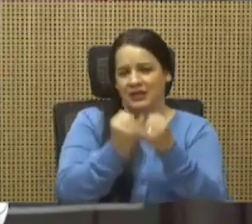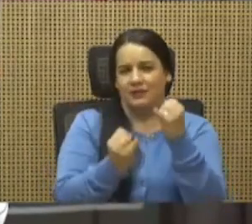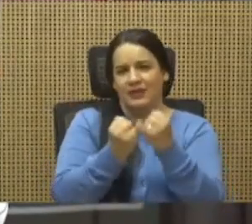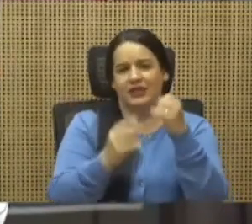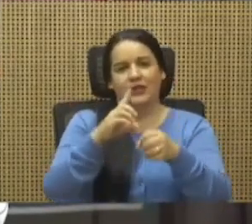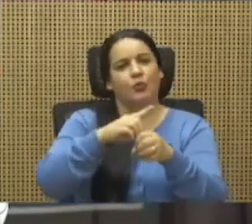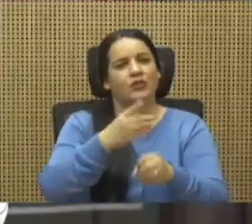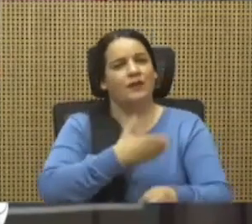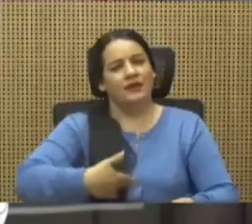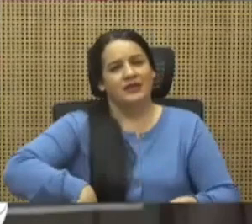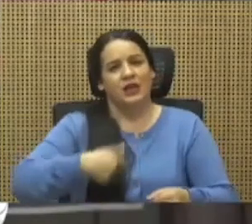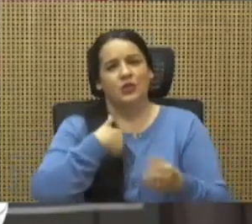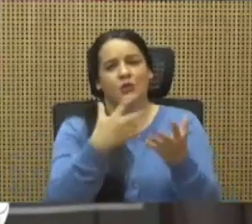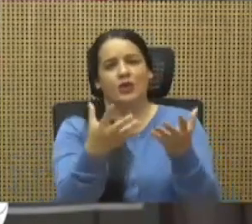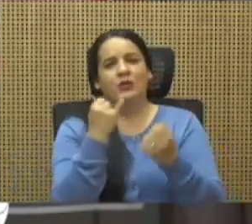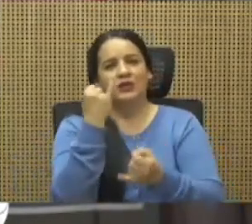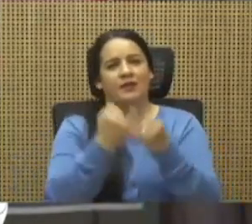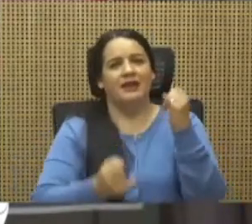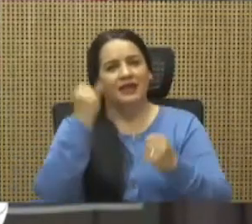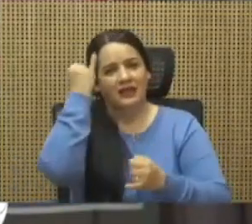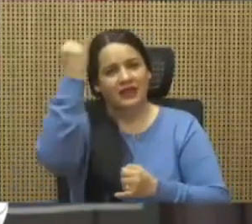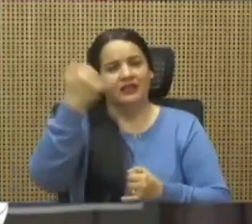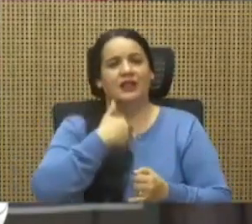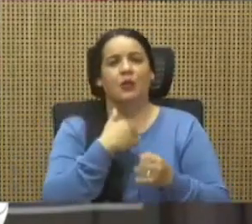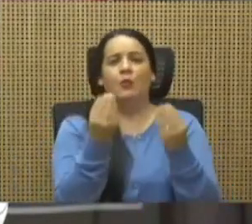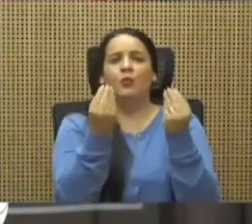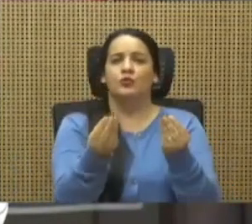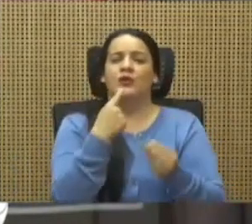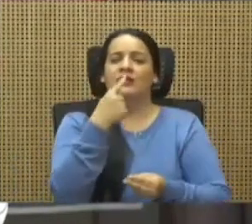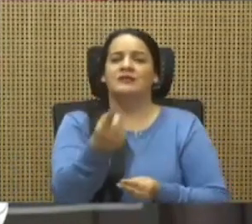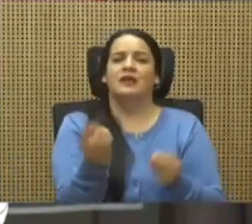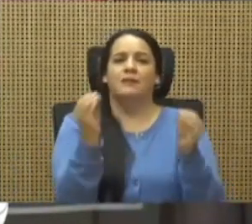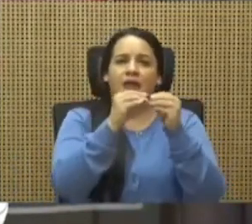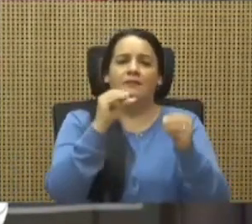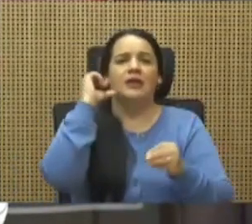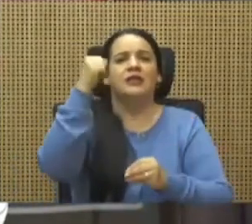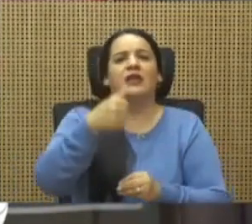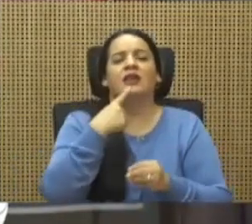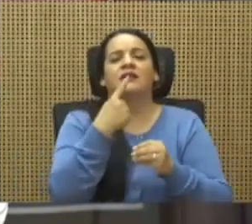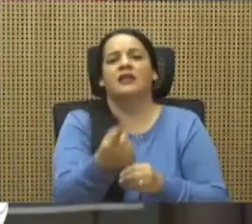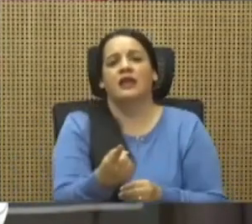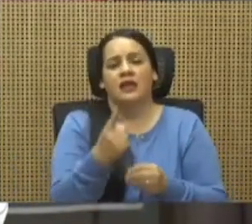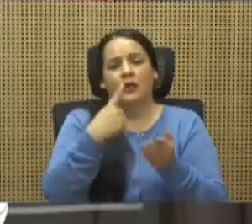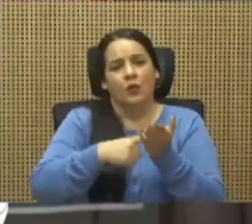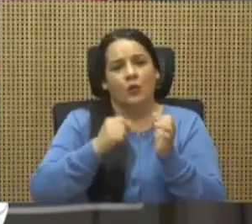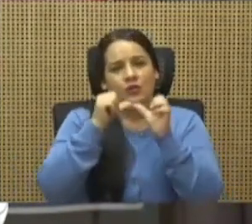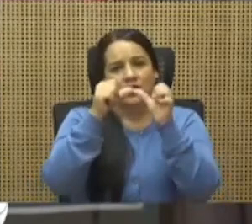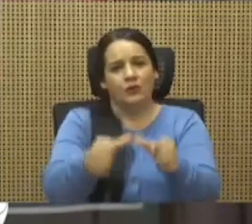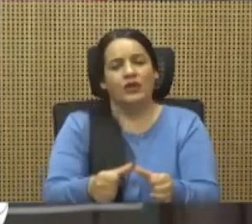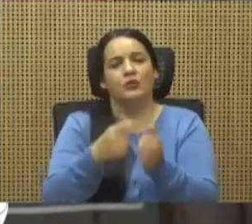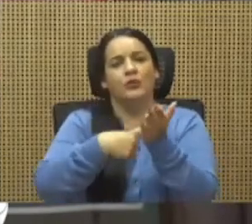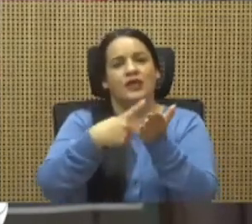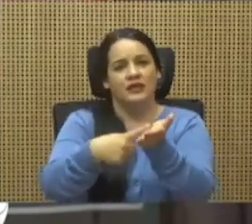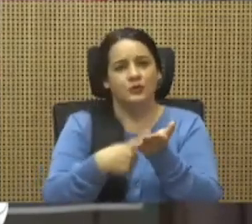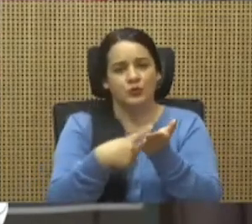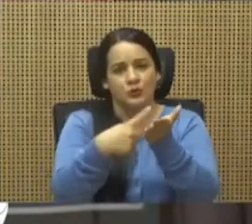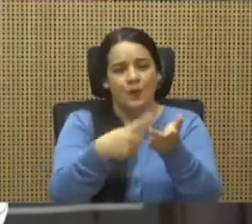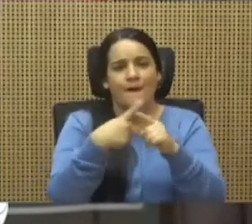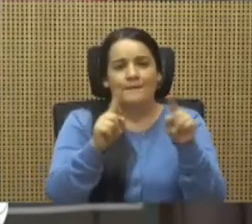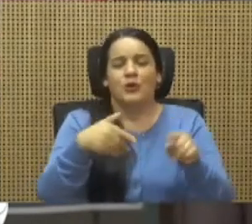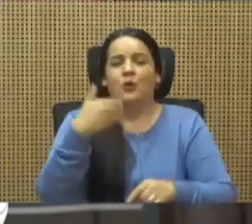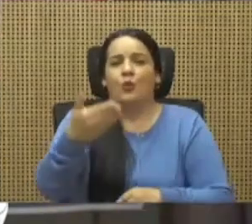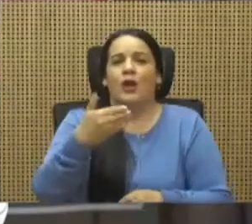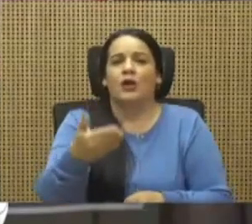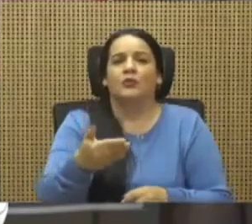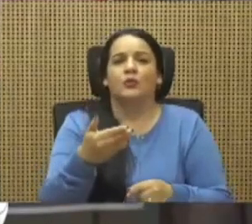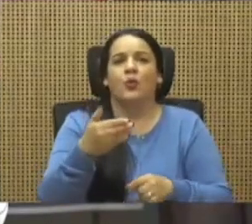pero permítame por lo menos terminar esta idea. Tengo mucho que decir más, pero lo diré mañana en la continuación de esta discusión. Pero cuando entonces